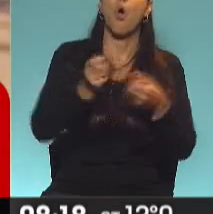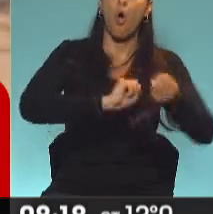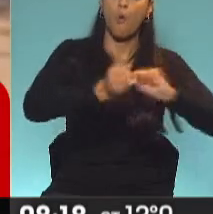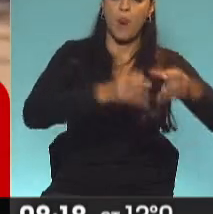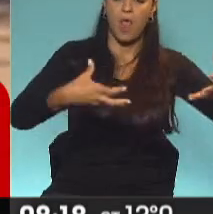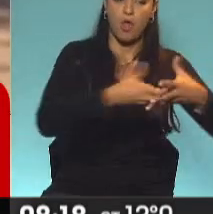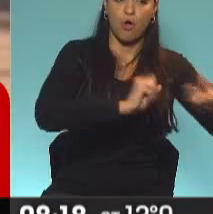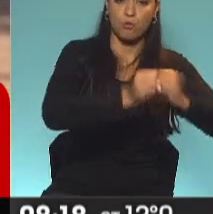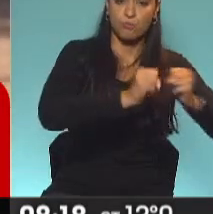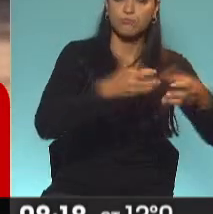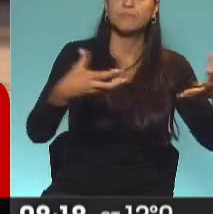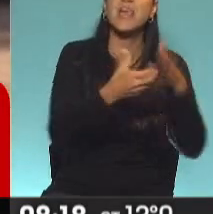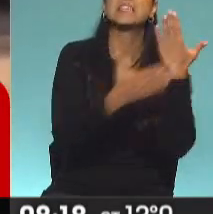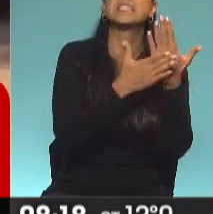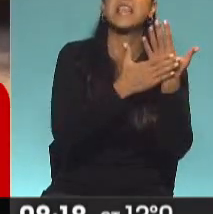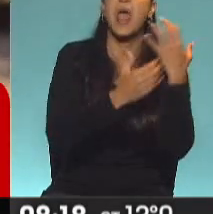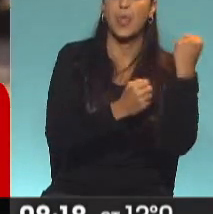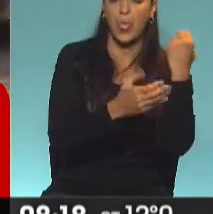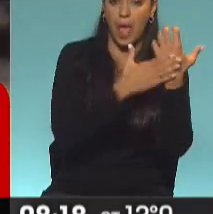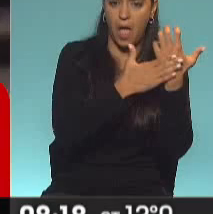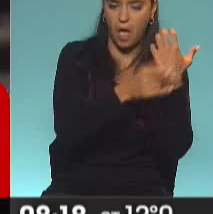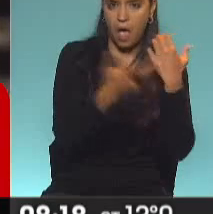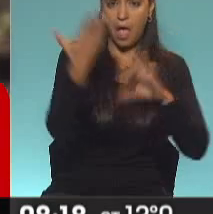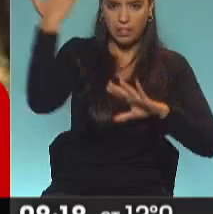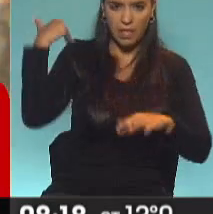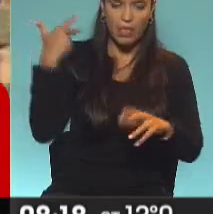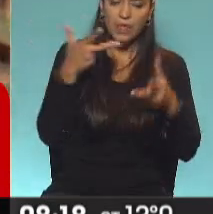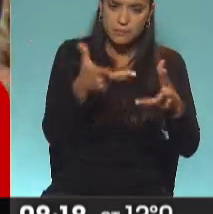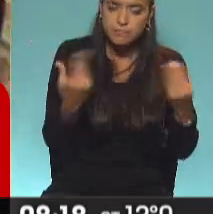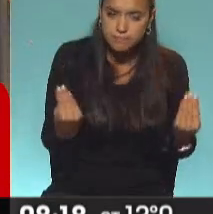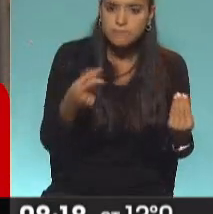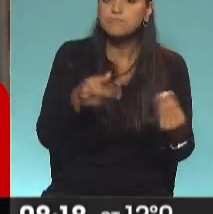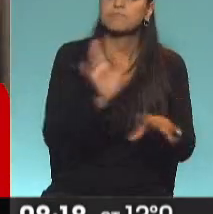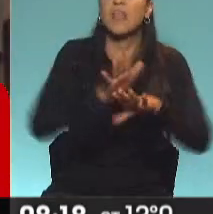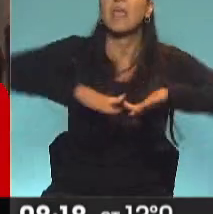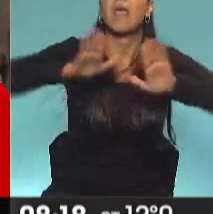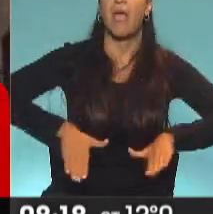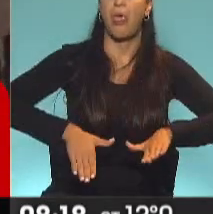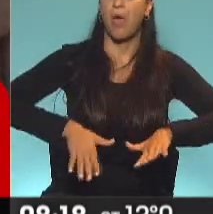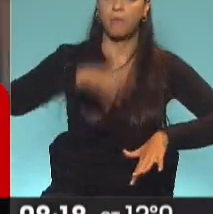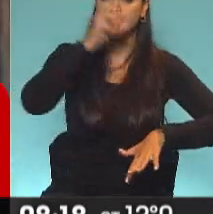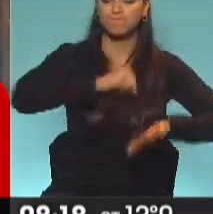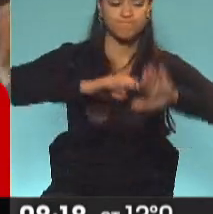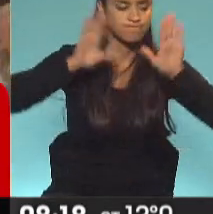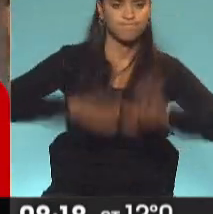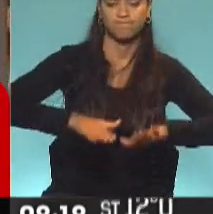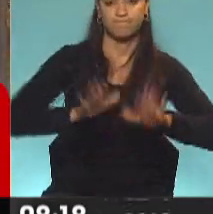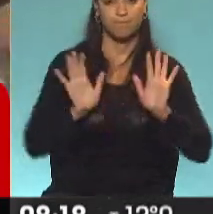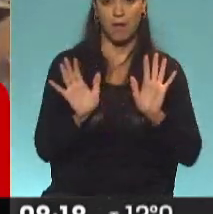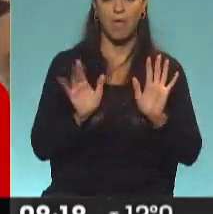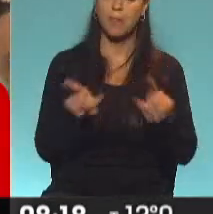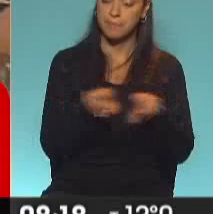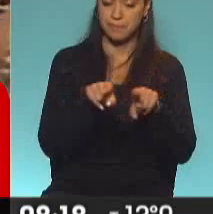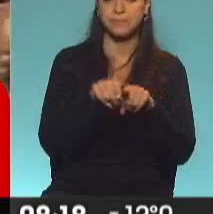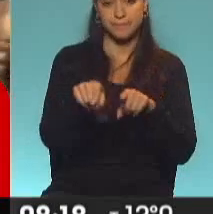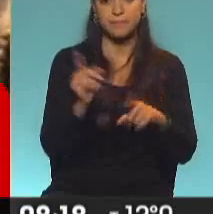a partidos de izquierda que habían dicho ya en un principio que se iban a quedar a toda costa en el lugar. Así lo hicieron y